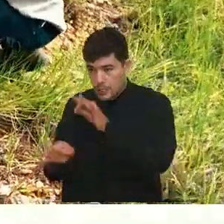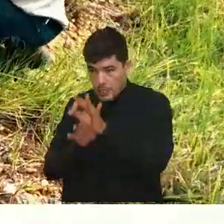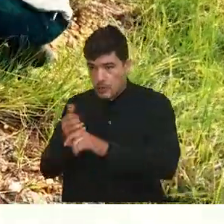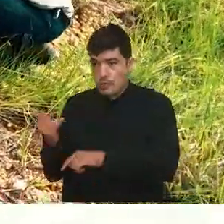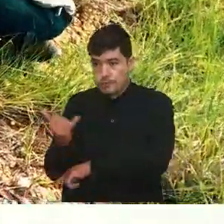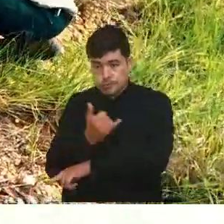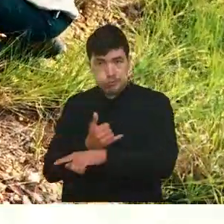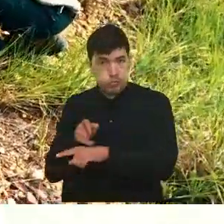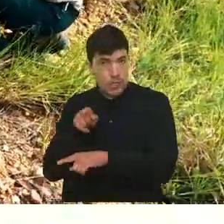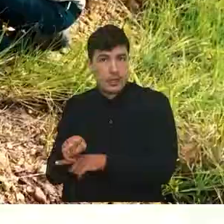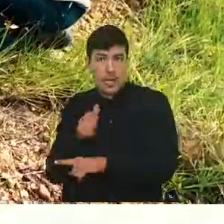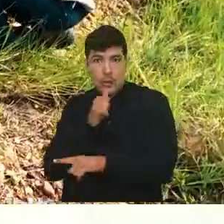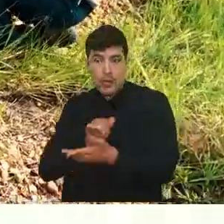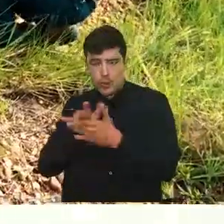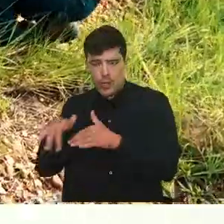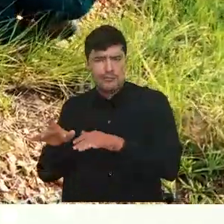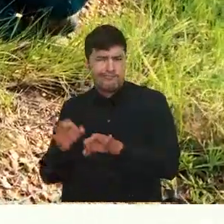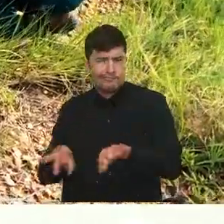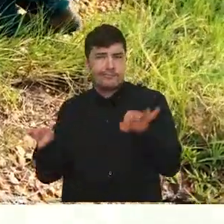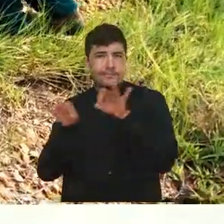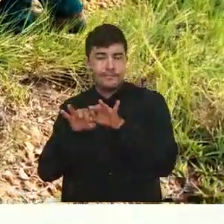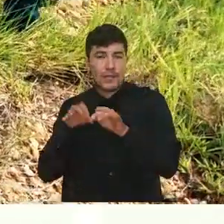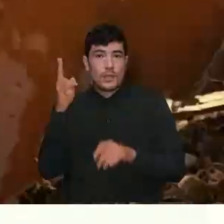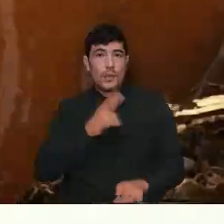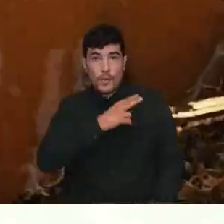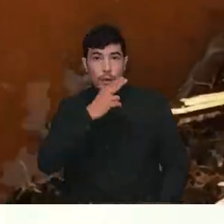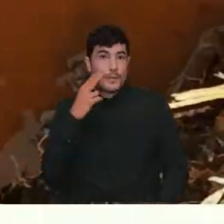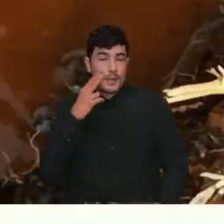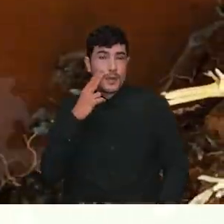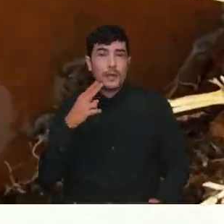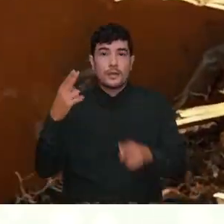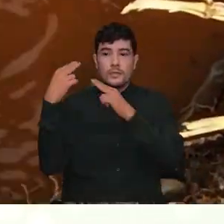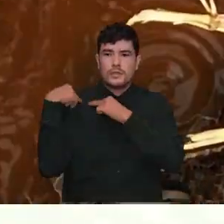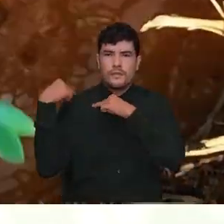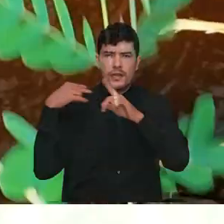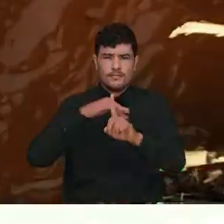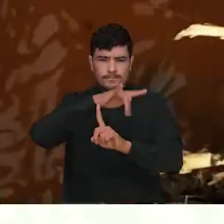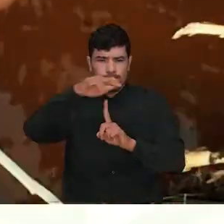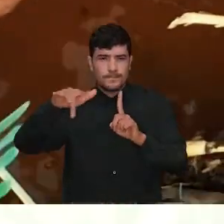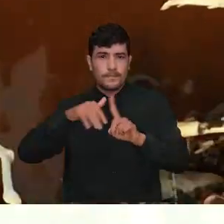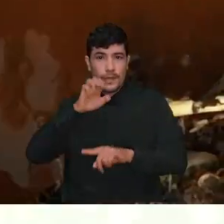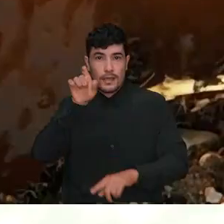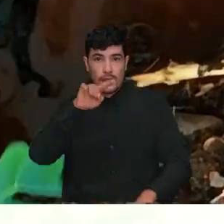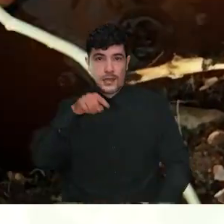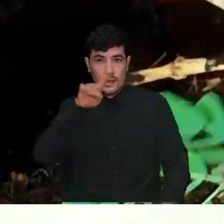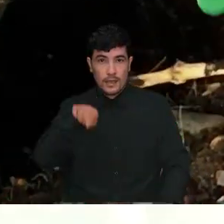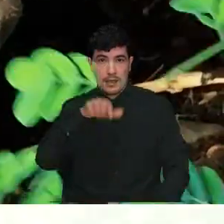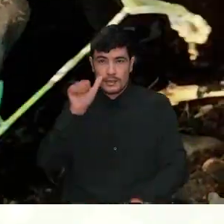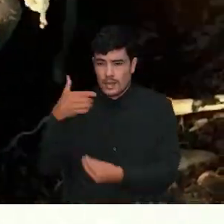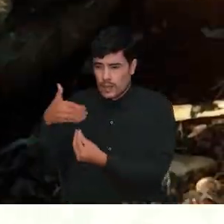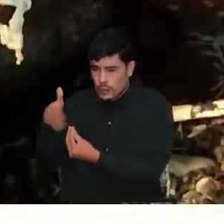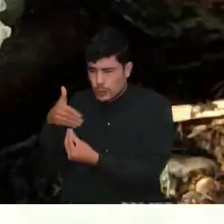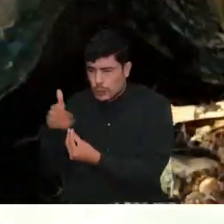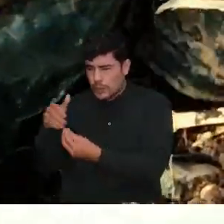Electrificadora de Santander cree en las alianzas como oportunidades de movilizar e intercambiar conocimientos y capacidades